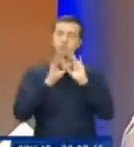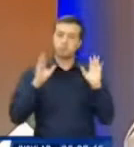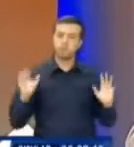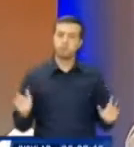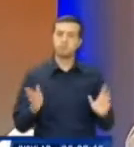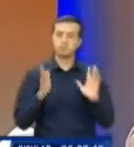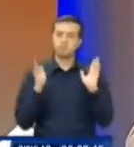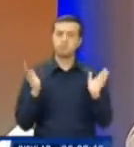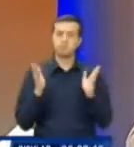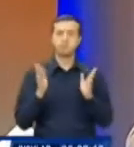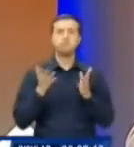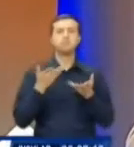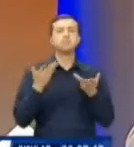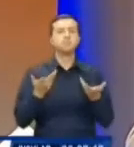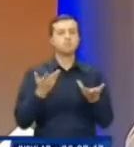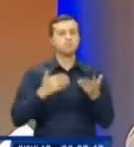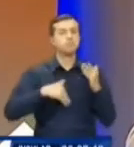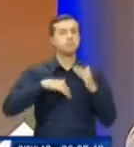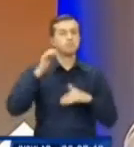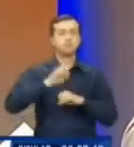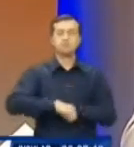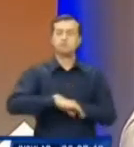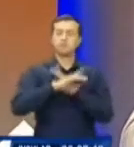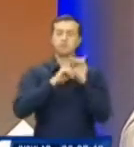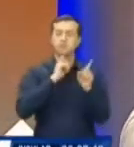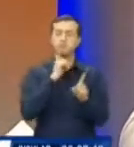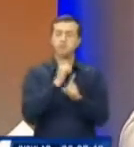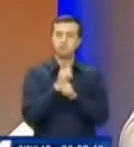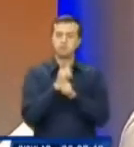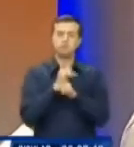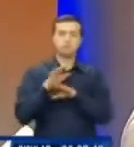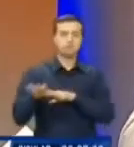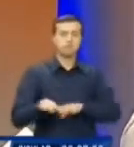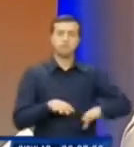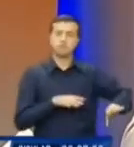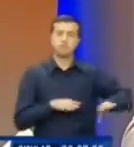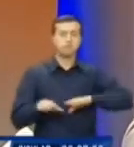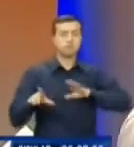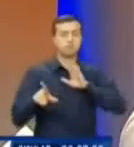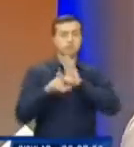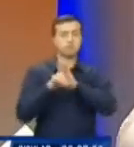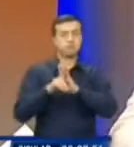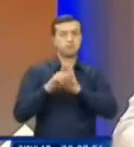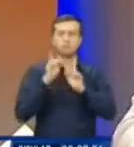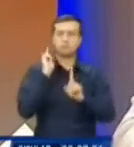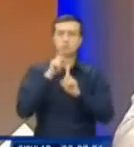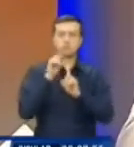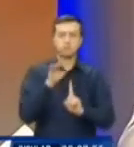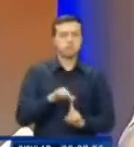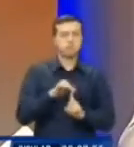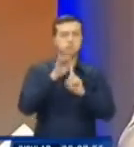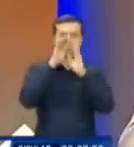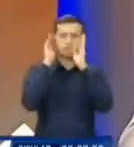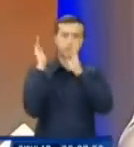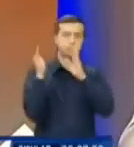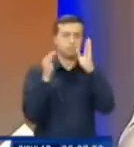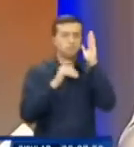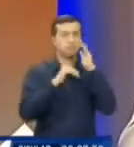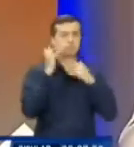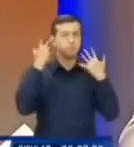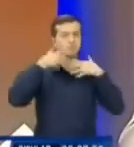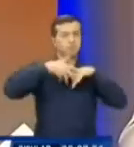establecer mecanismos muchísimo más claros más claros de acción y de política con énfasis en esta mirada mucho más